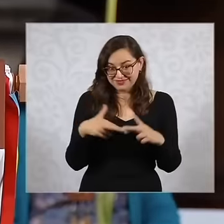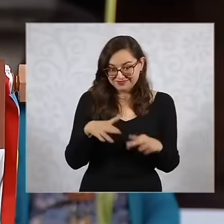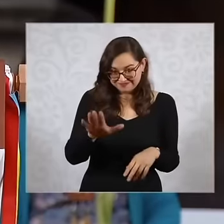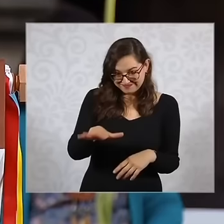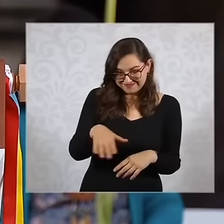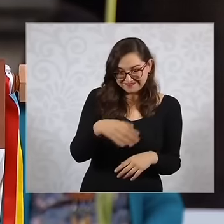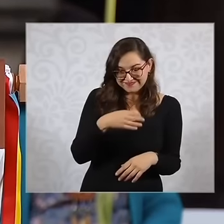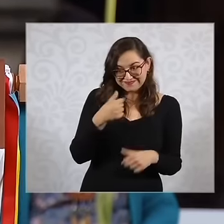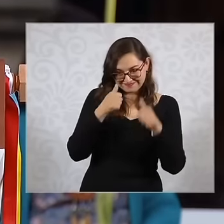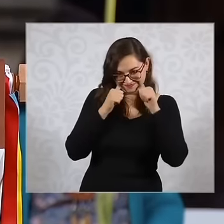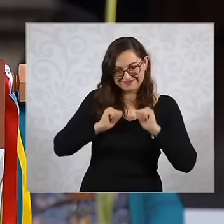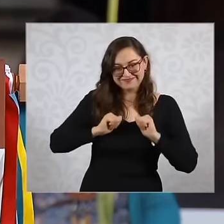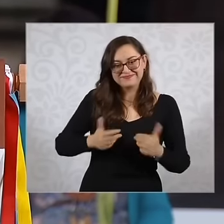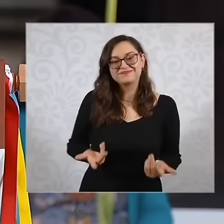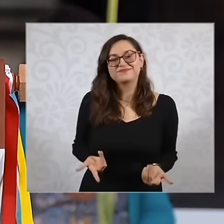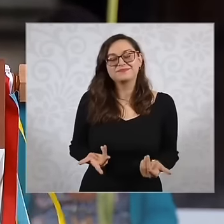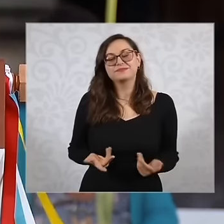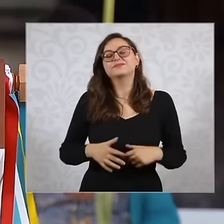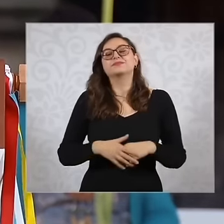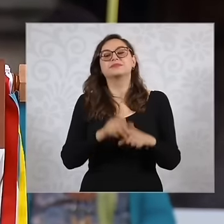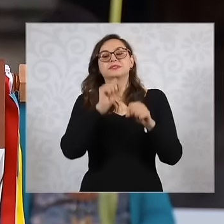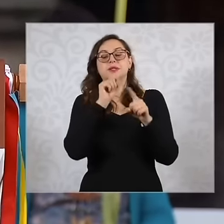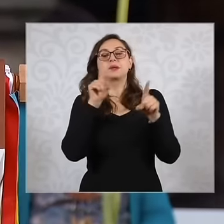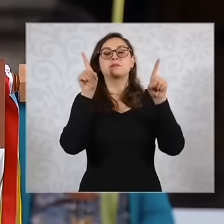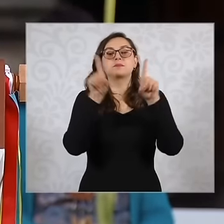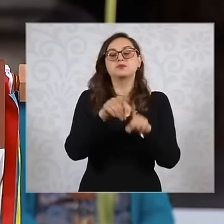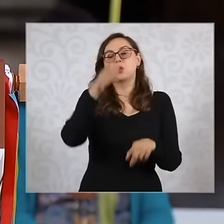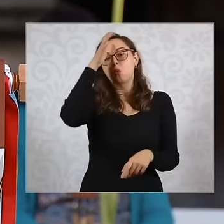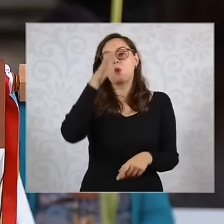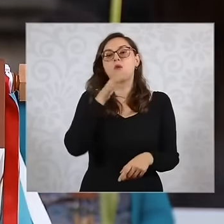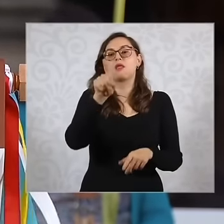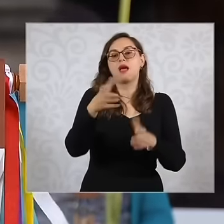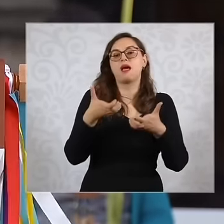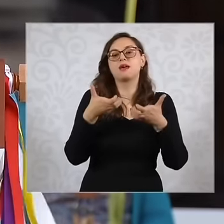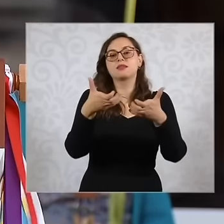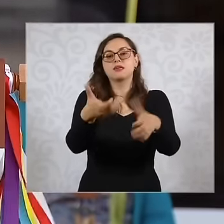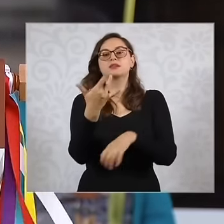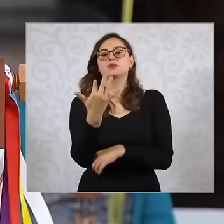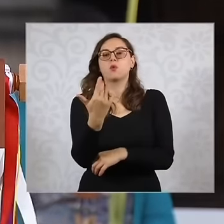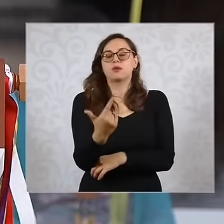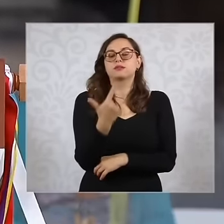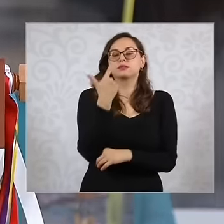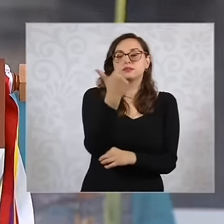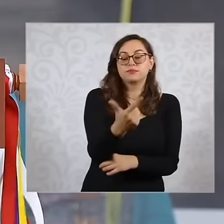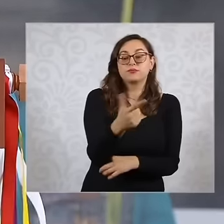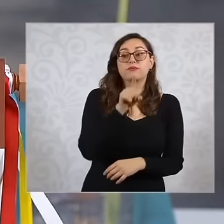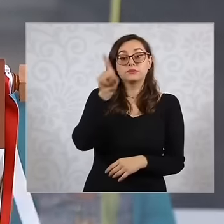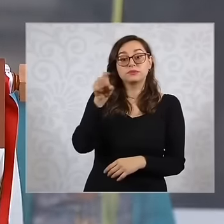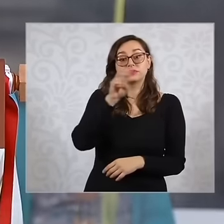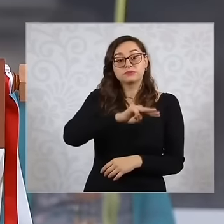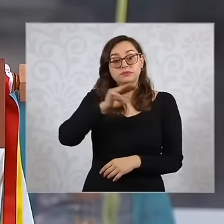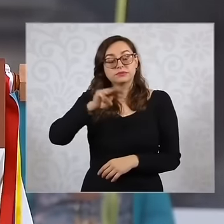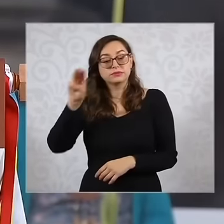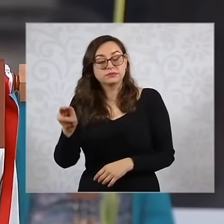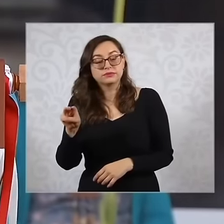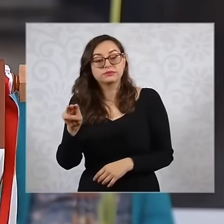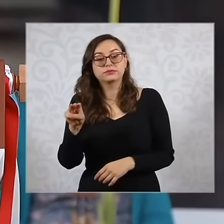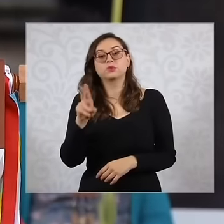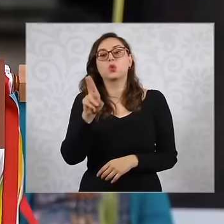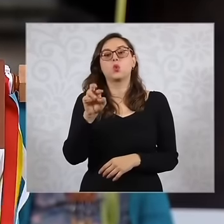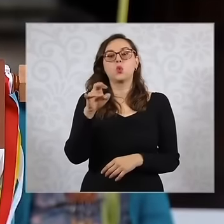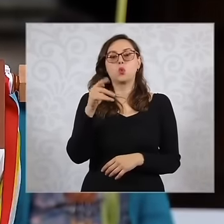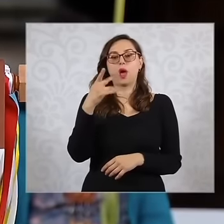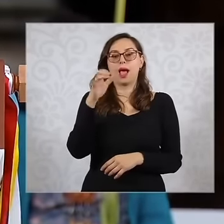En Coahuila, modernización de la carretera 57. En Michoacán,